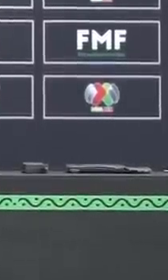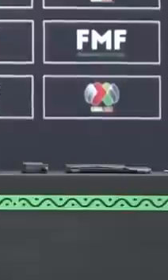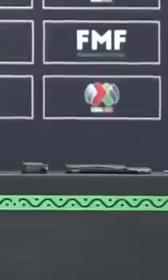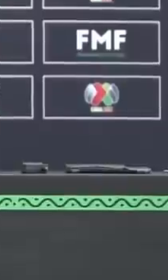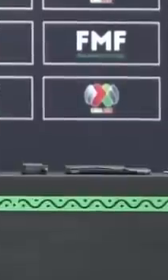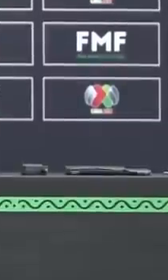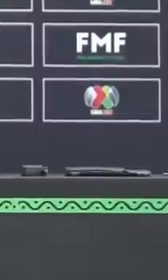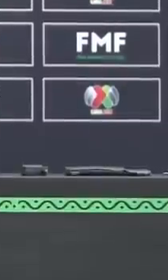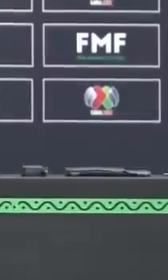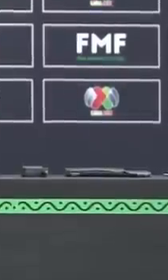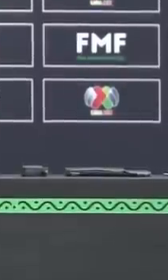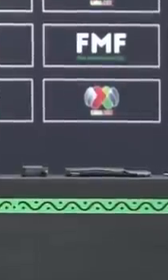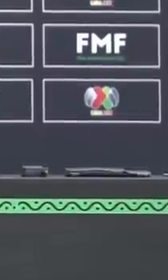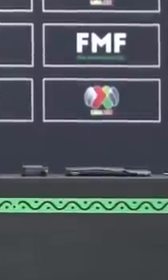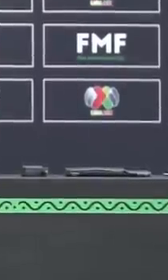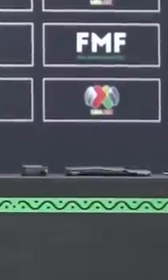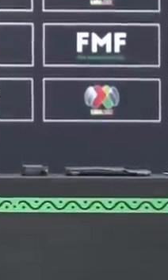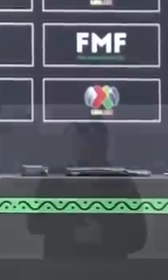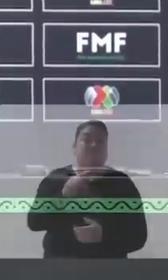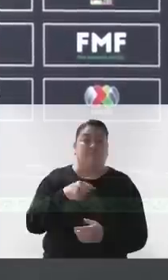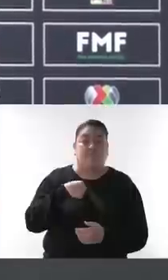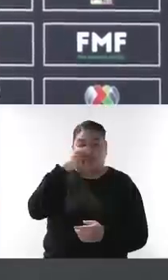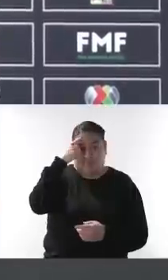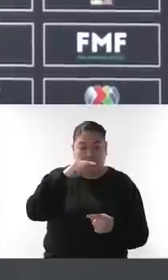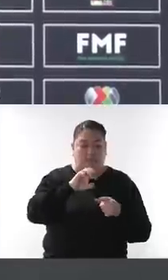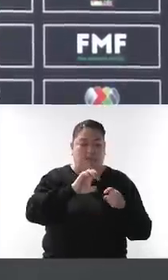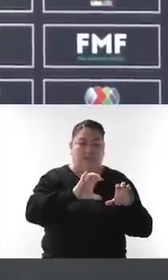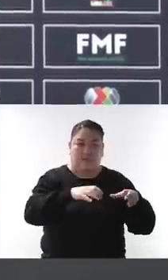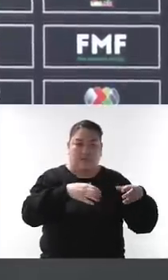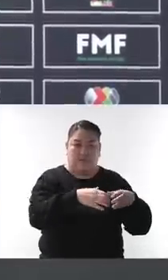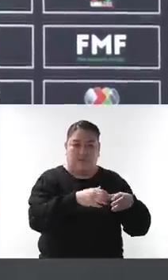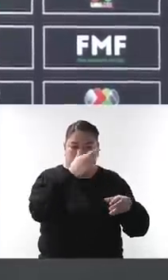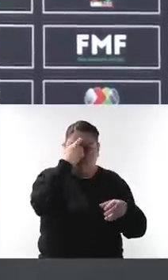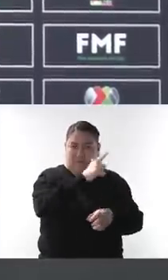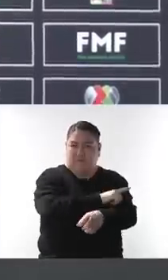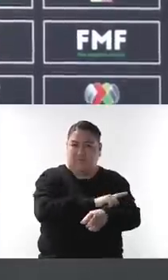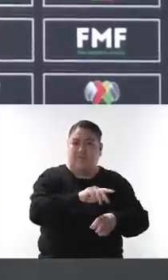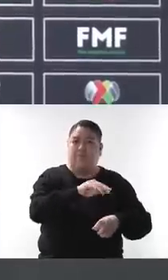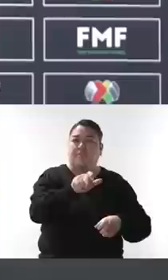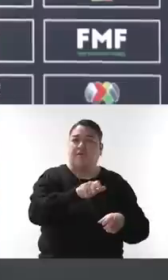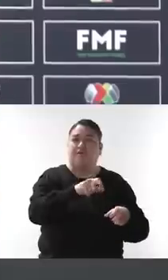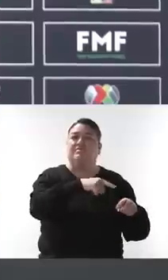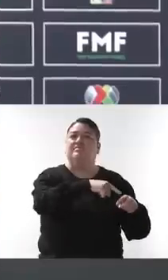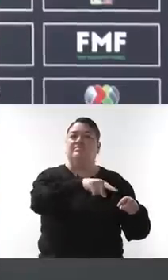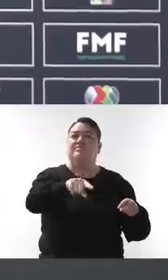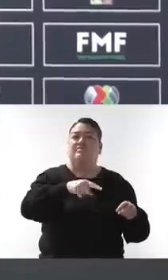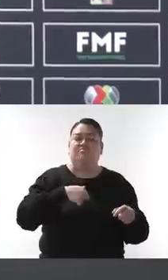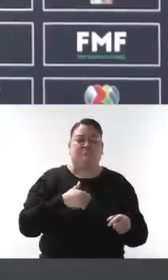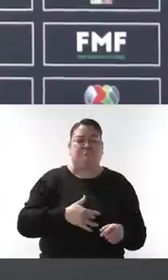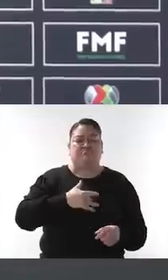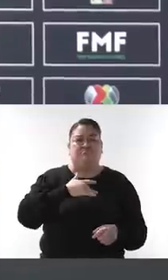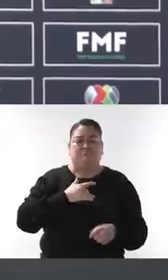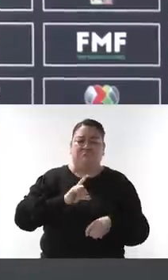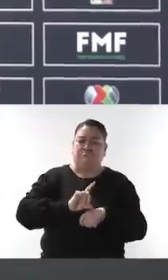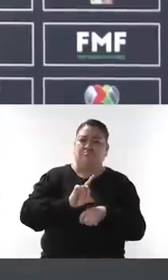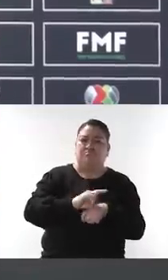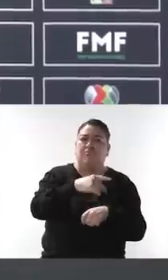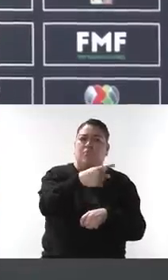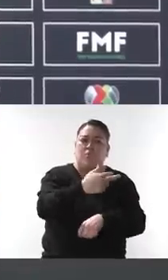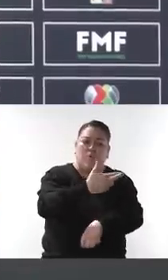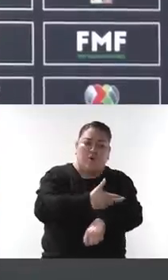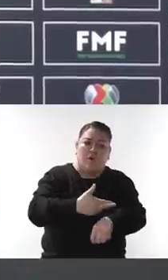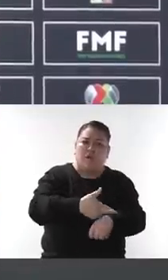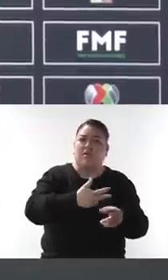de dueños de clubes de Liga MX, que en sus decisiones del día a día dentro de su